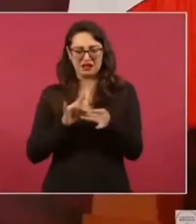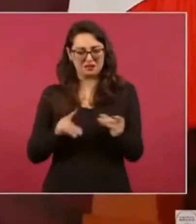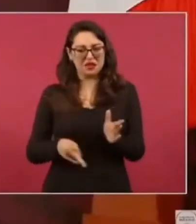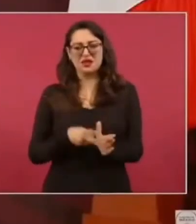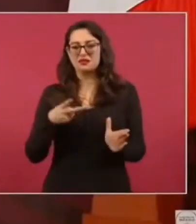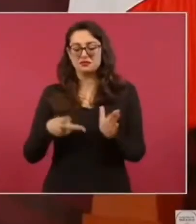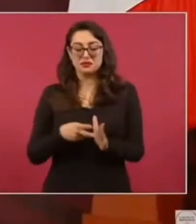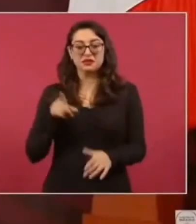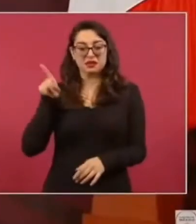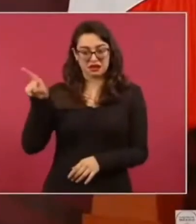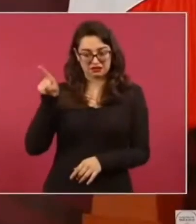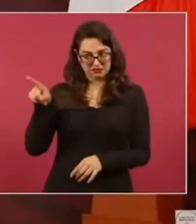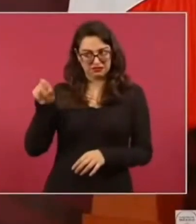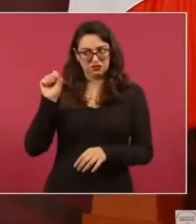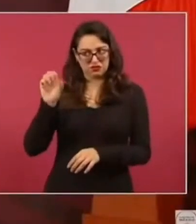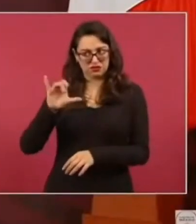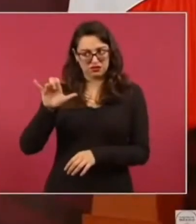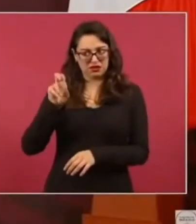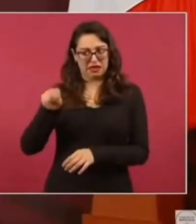en